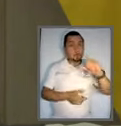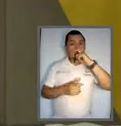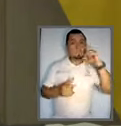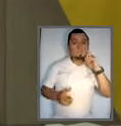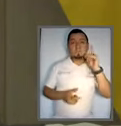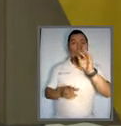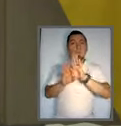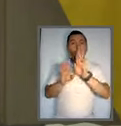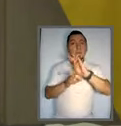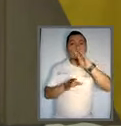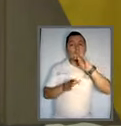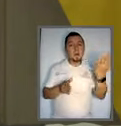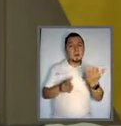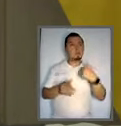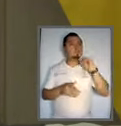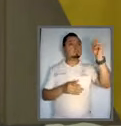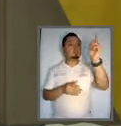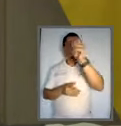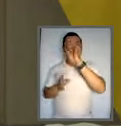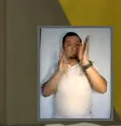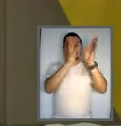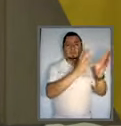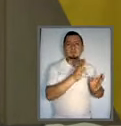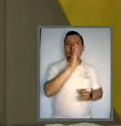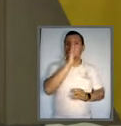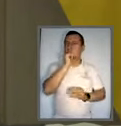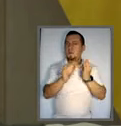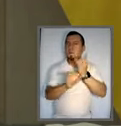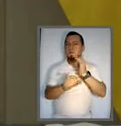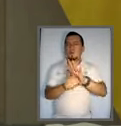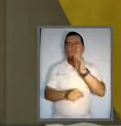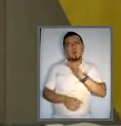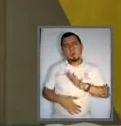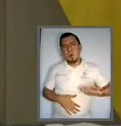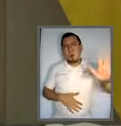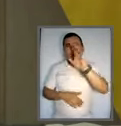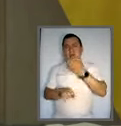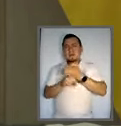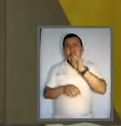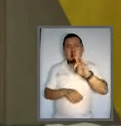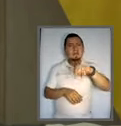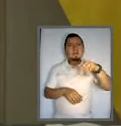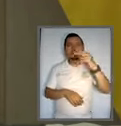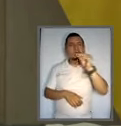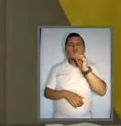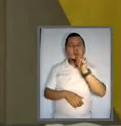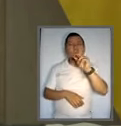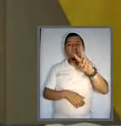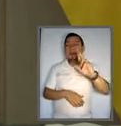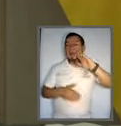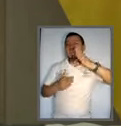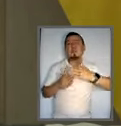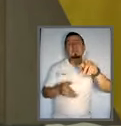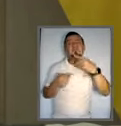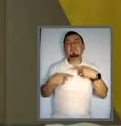podido, todo lo que está a nuestro alcance para generar conciencia y para supervisar que las cosas se hagan, pero pues insisto, irresponsables siempre